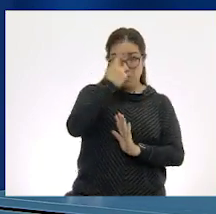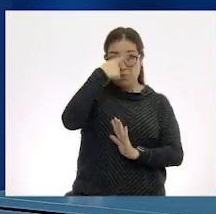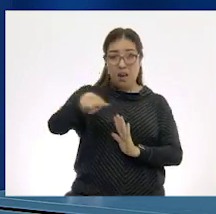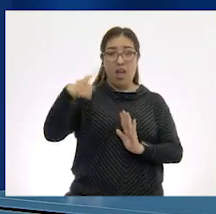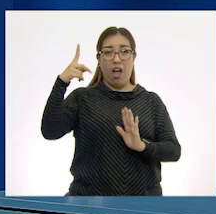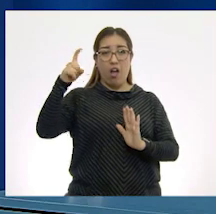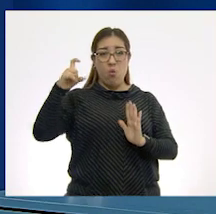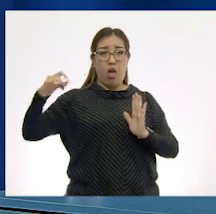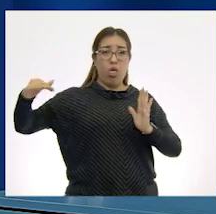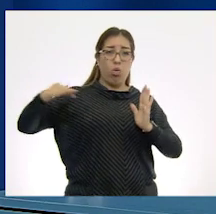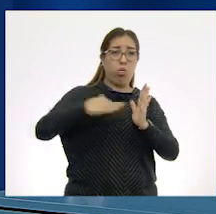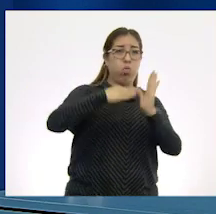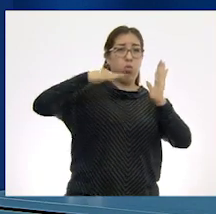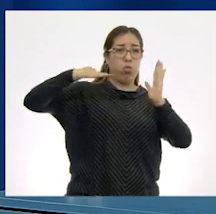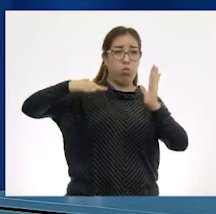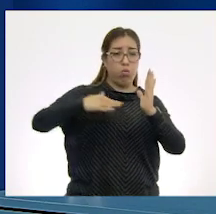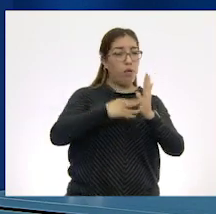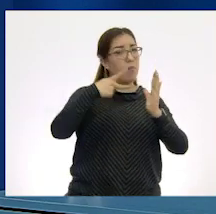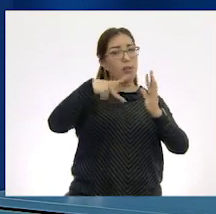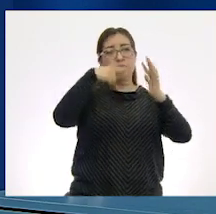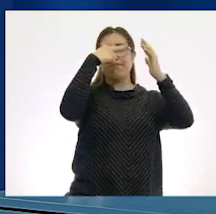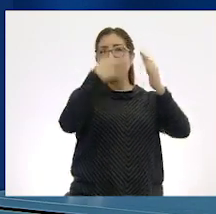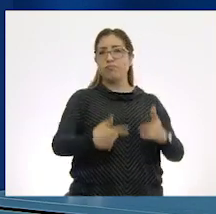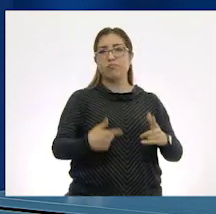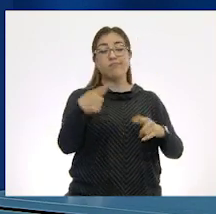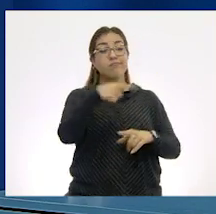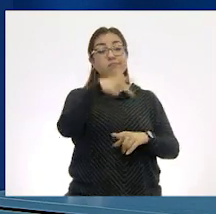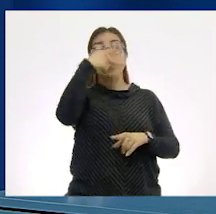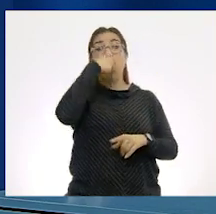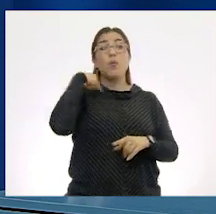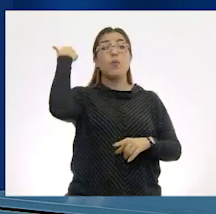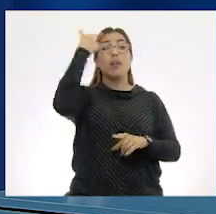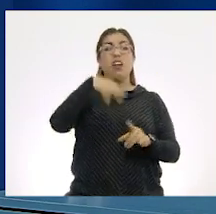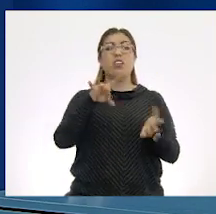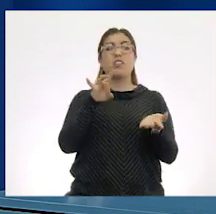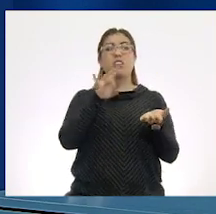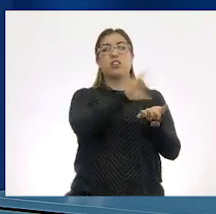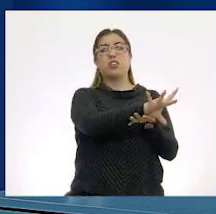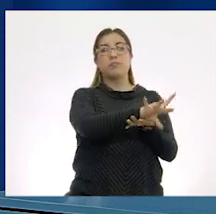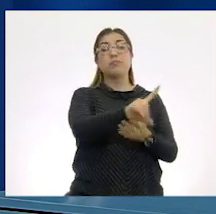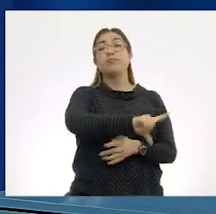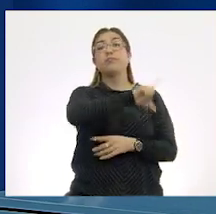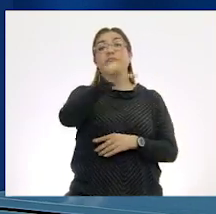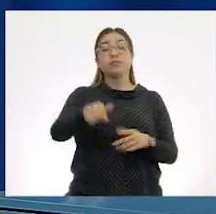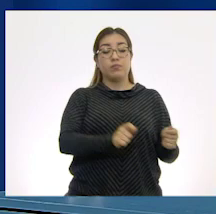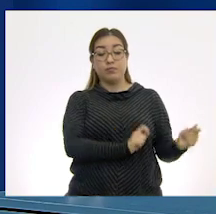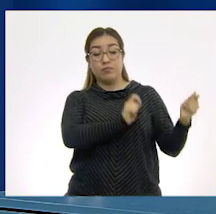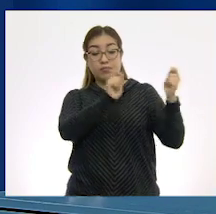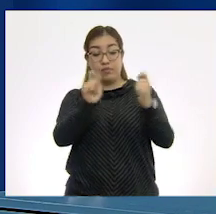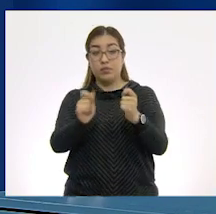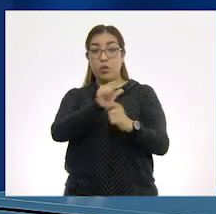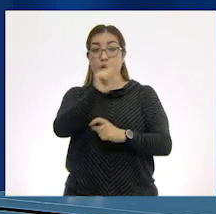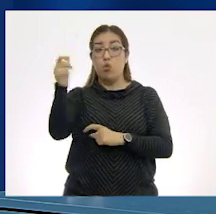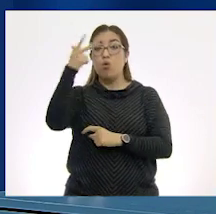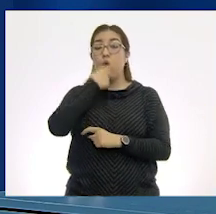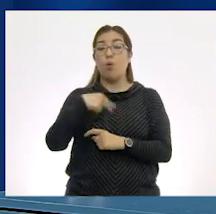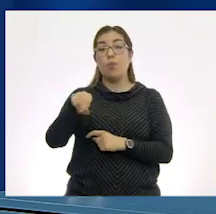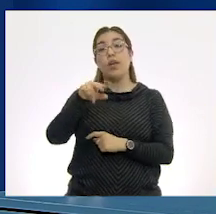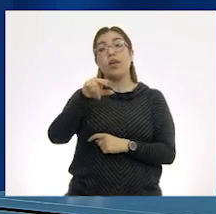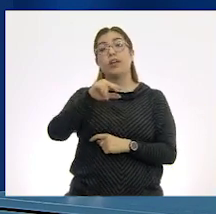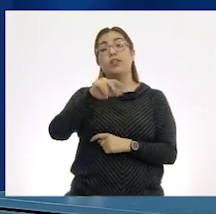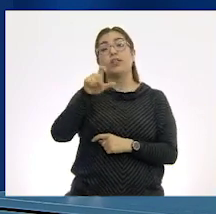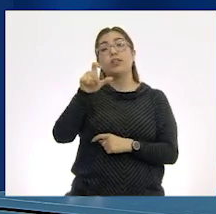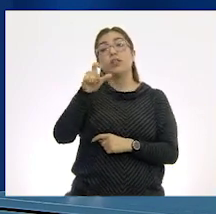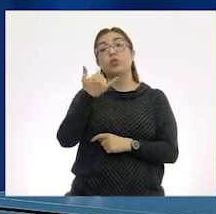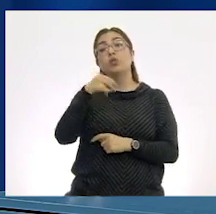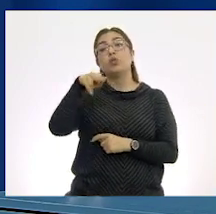y entonces Yao lo mató. Luego, la labor fue encargada a Yu, hijo del líder del clan Xia,